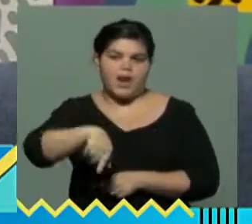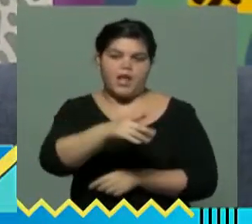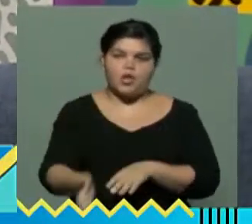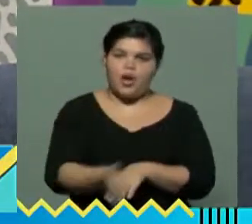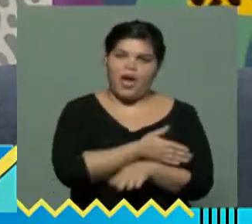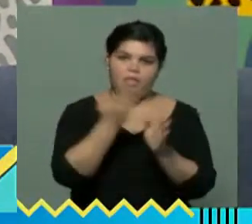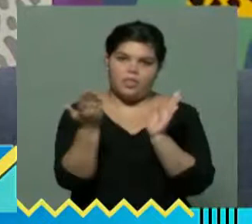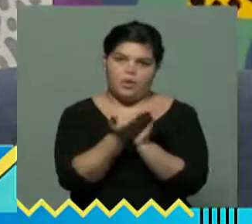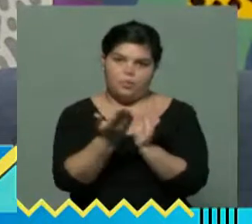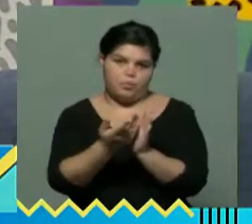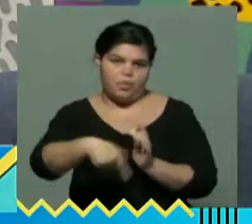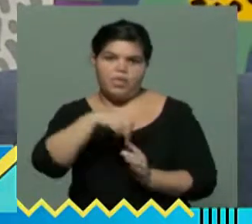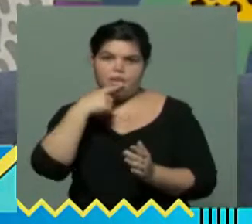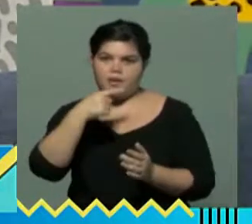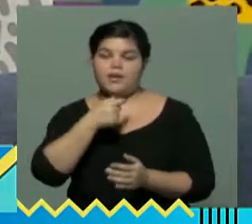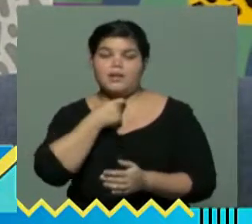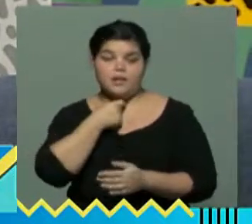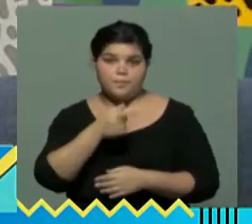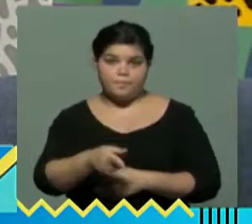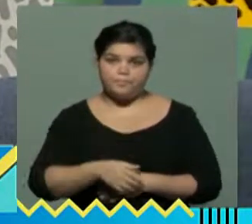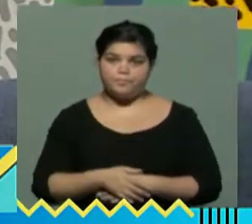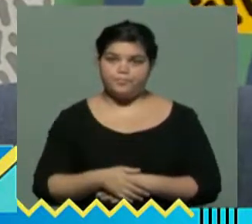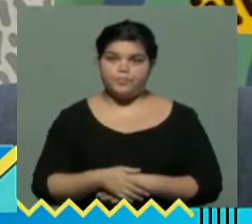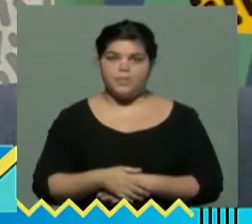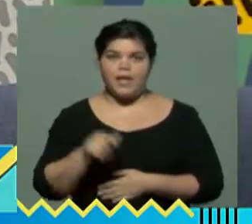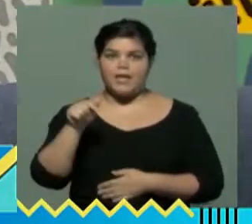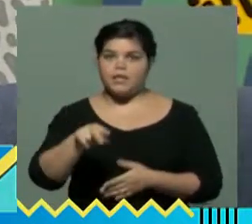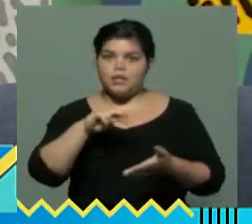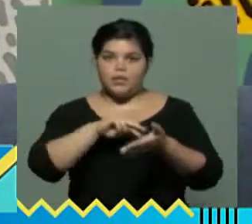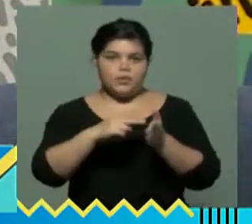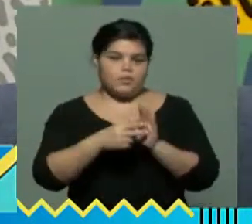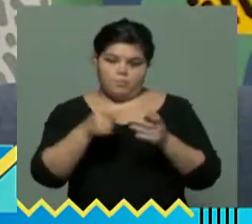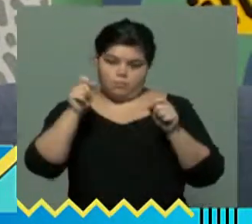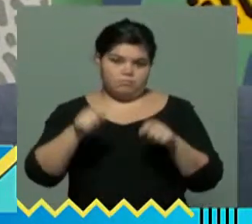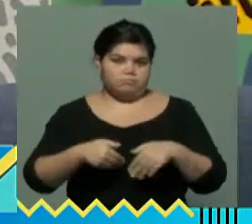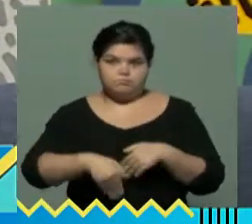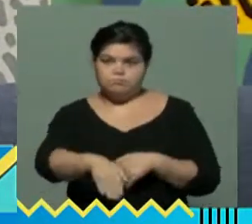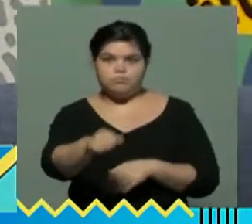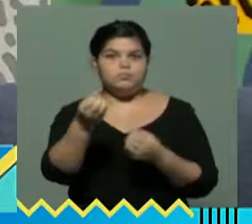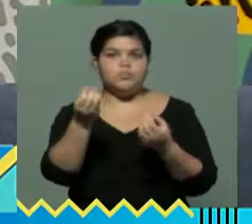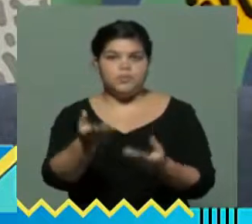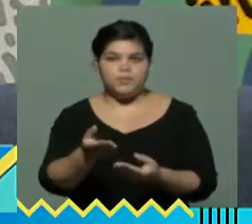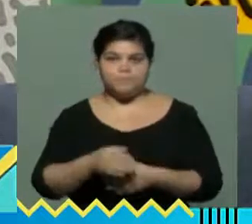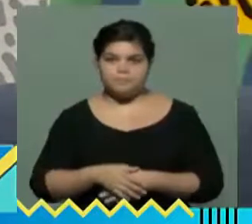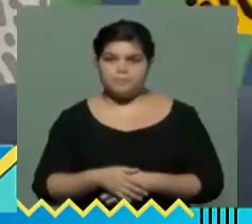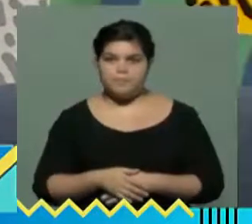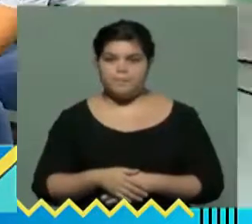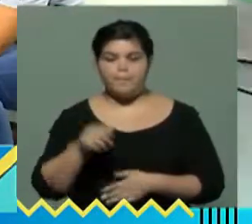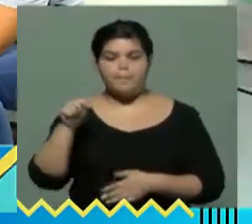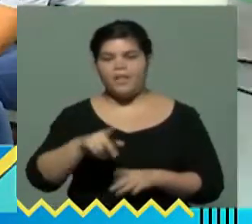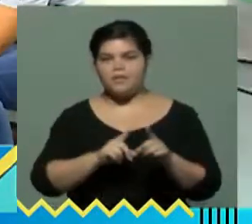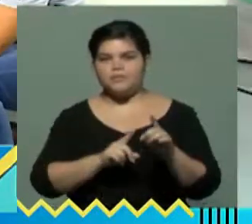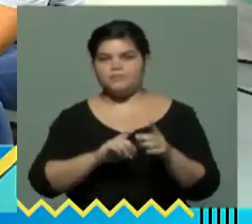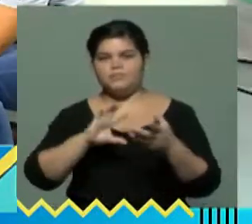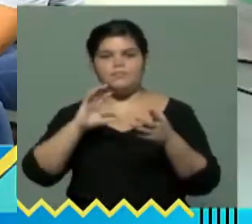ellos querían, ¿no? Este es un problema que se está teniendo ahora porque necesariamente cuando la situación